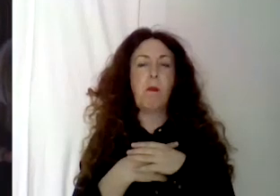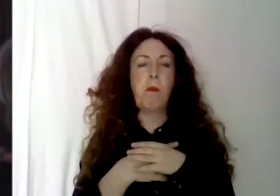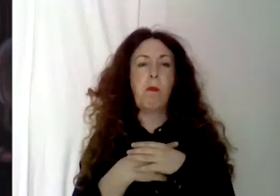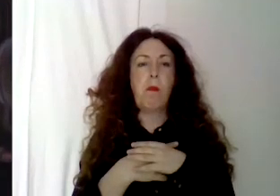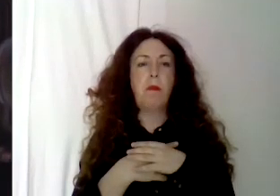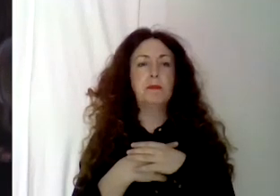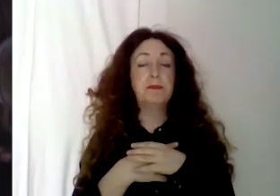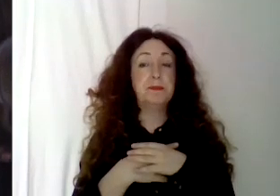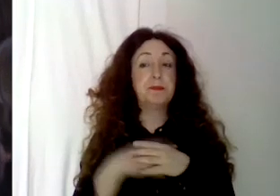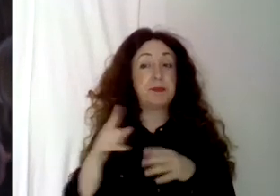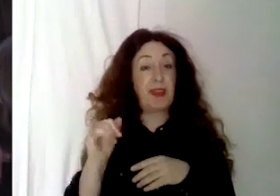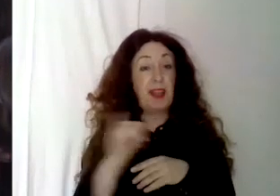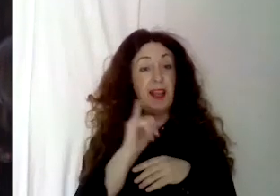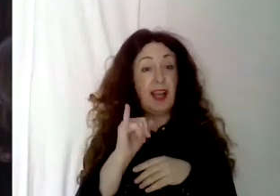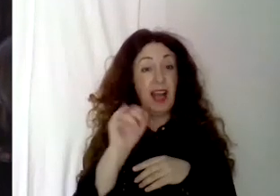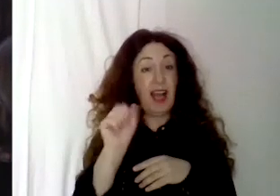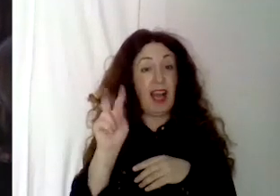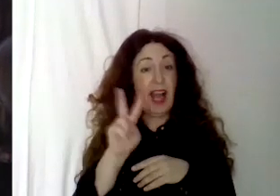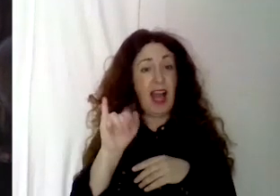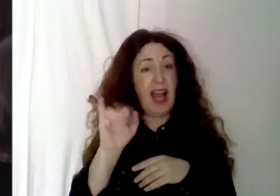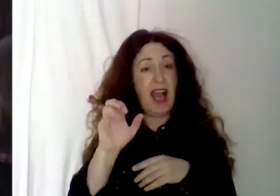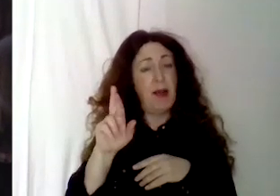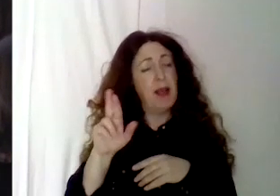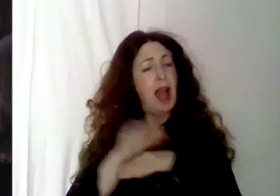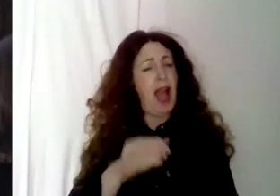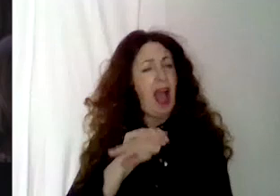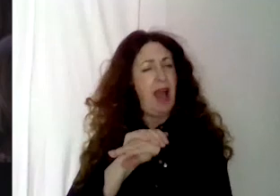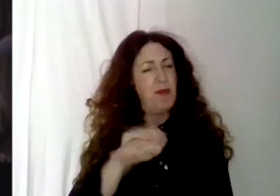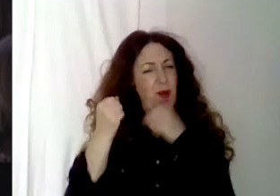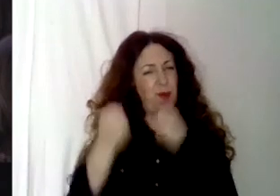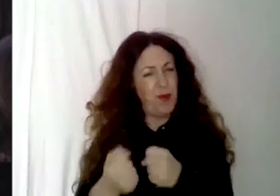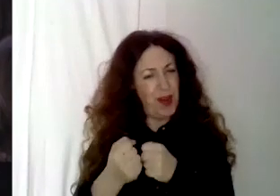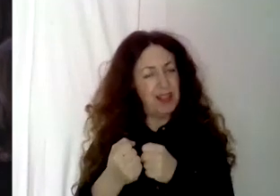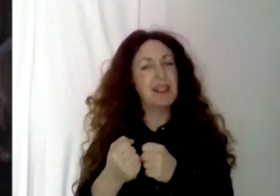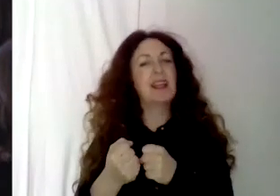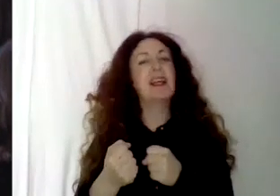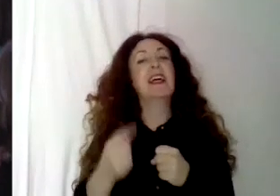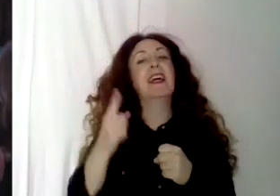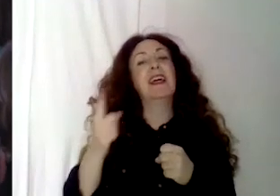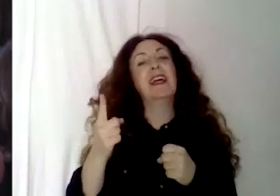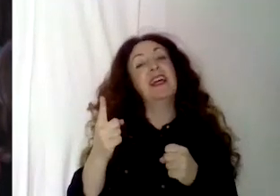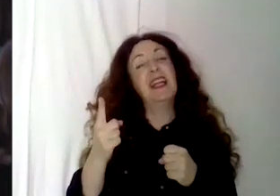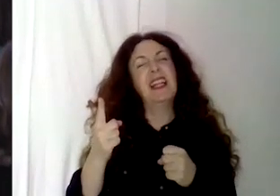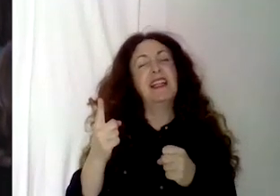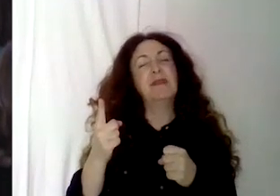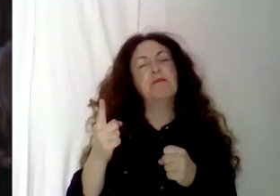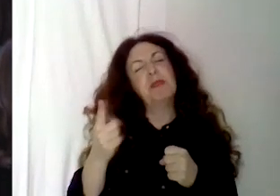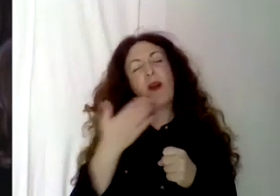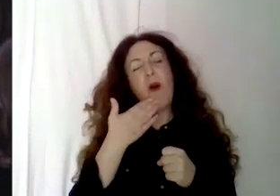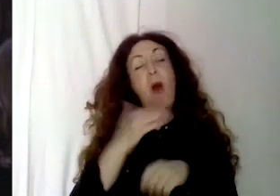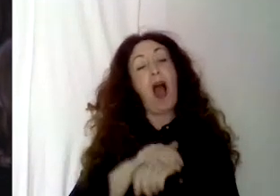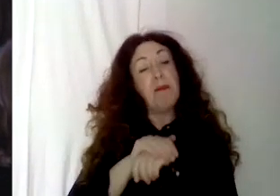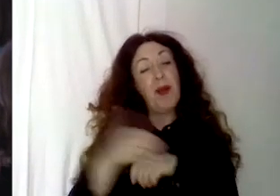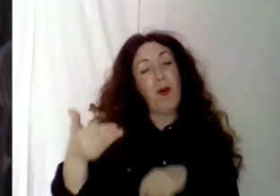que es un gran amigo, y a los amigos se le permite que te pongan en compromisos difíciles,